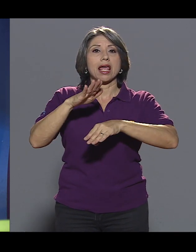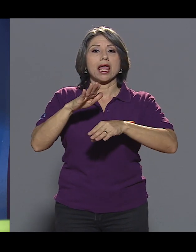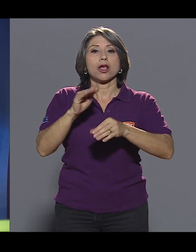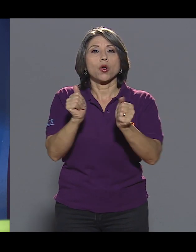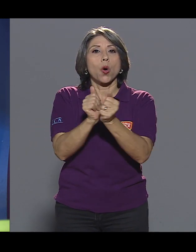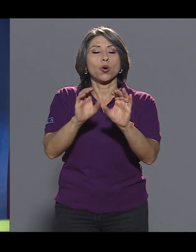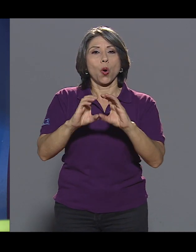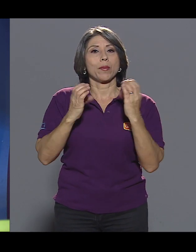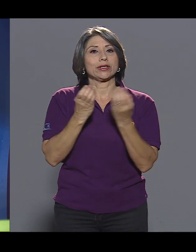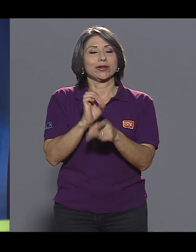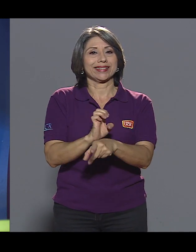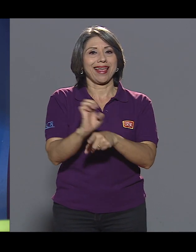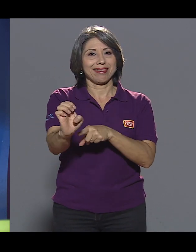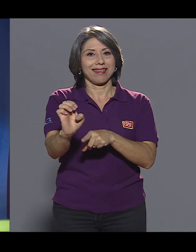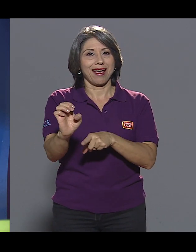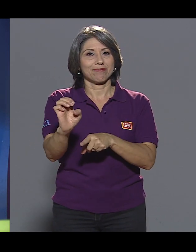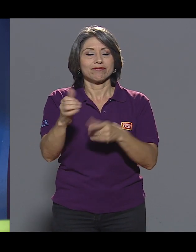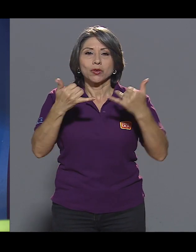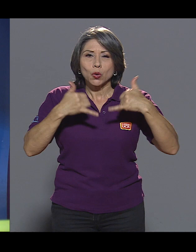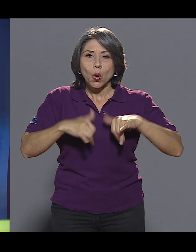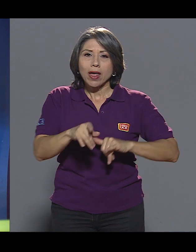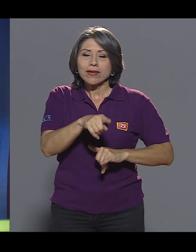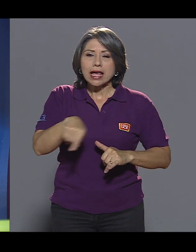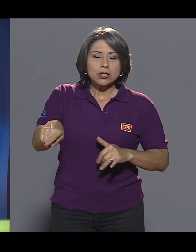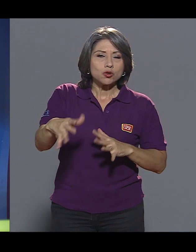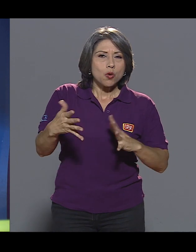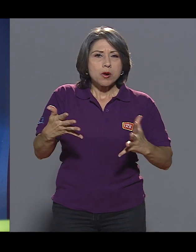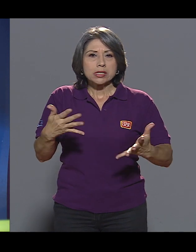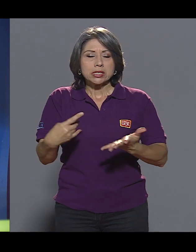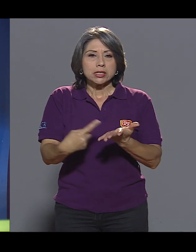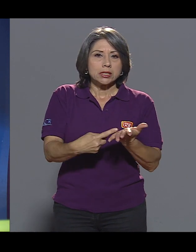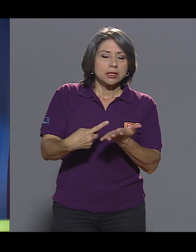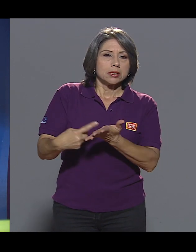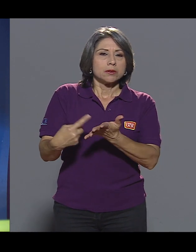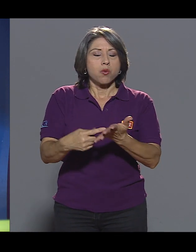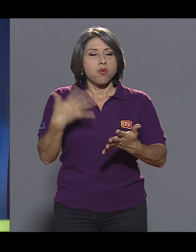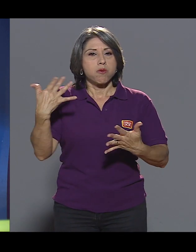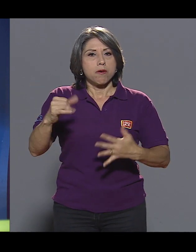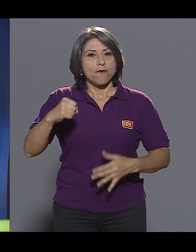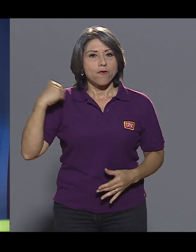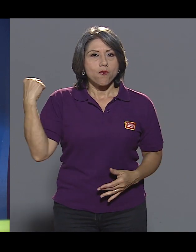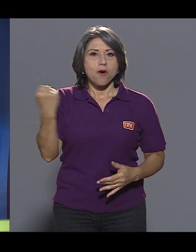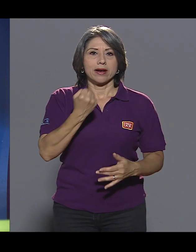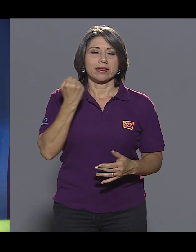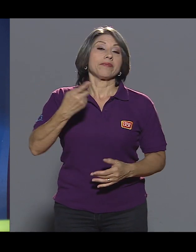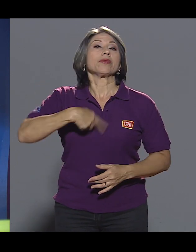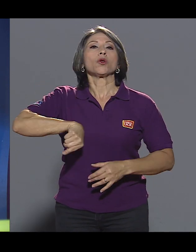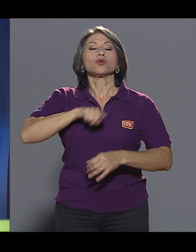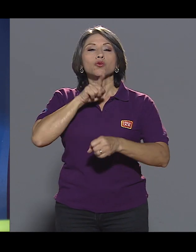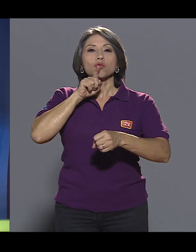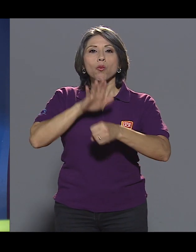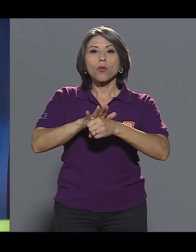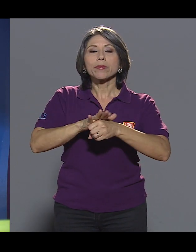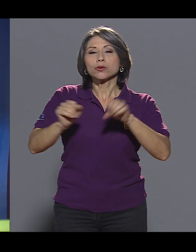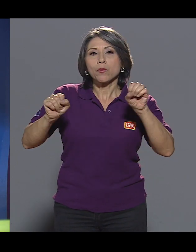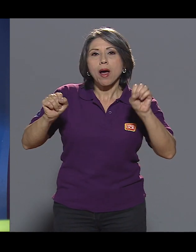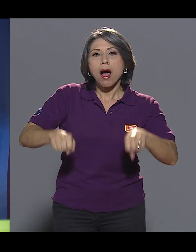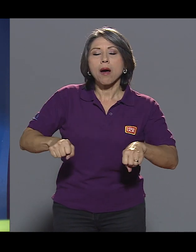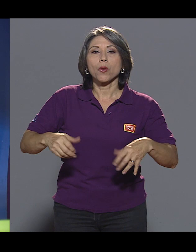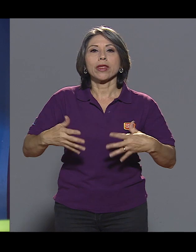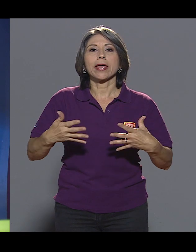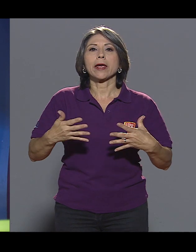ética, ¿verdad?, en donde todavía vemos que es muy fuerte. Y parte de eso es nuestro compromiso también para poder